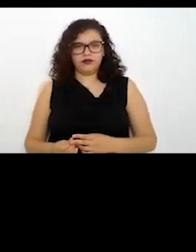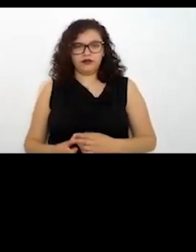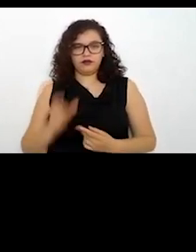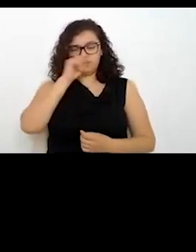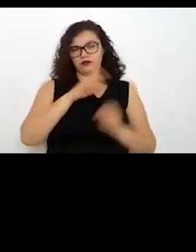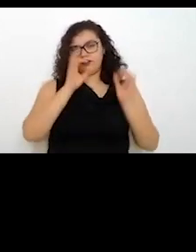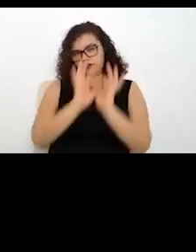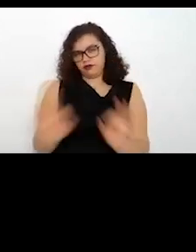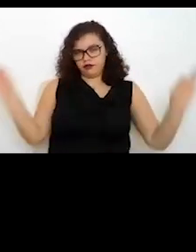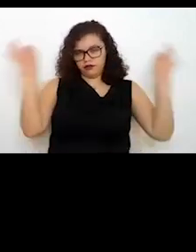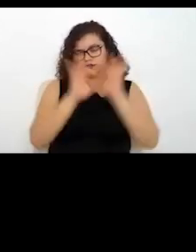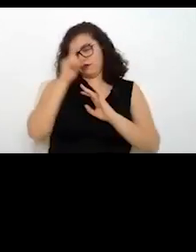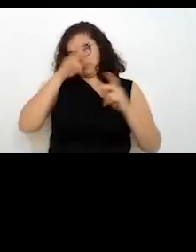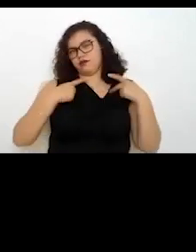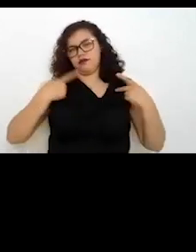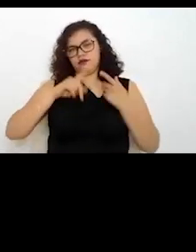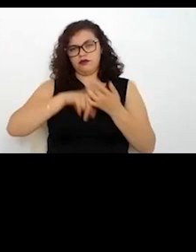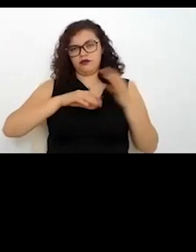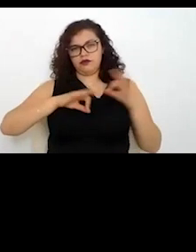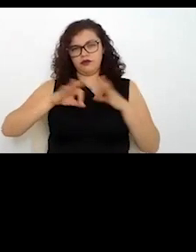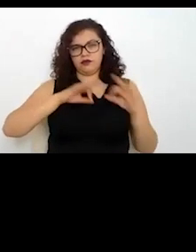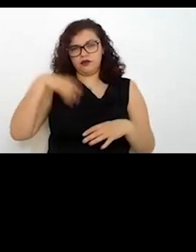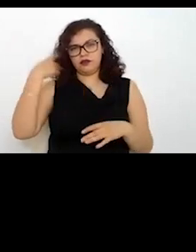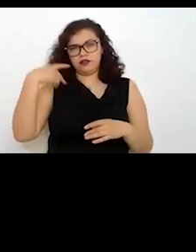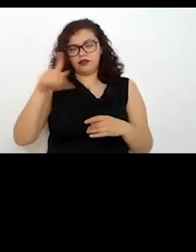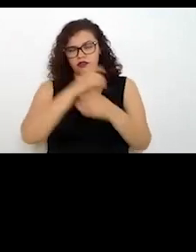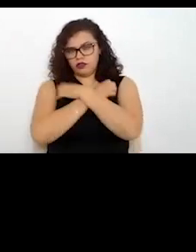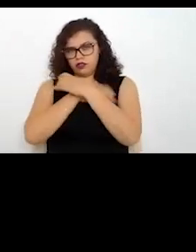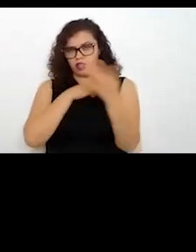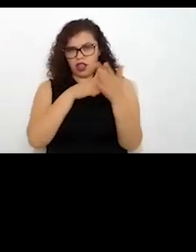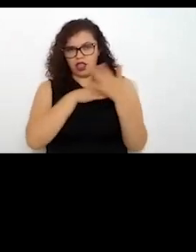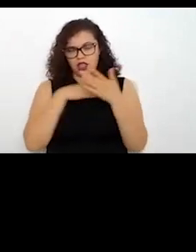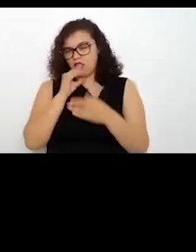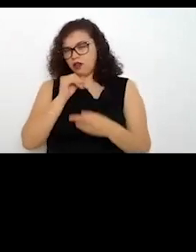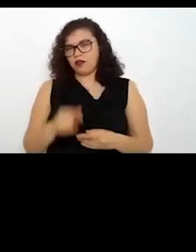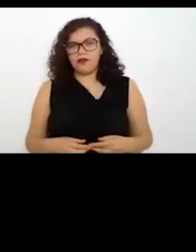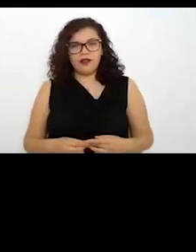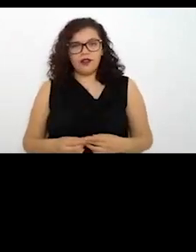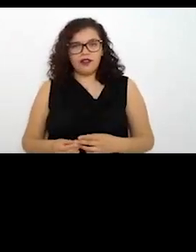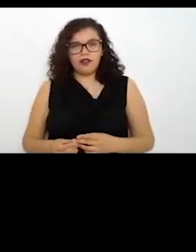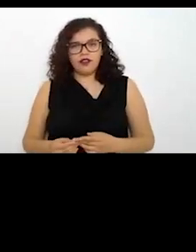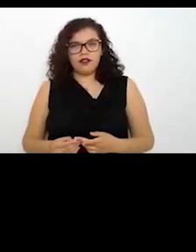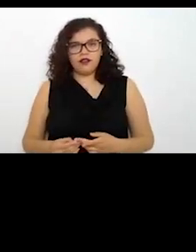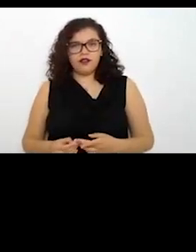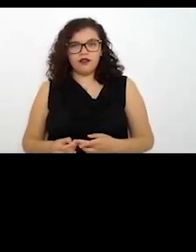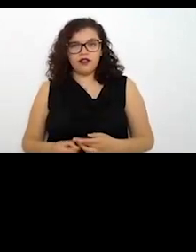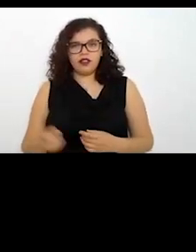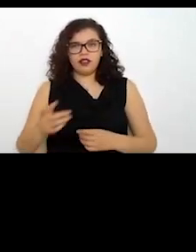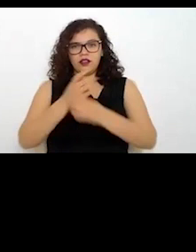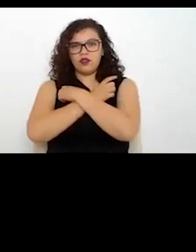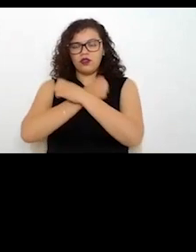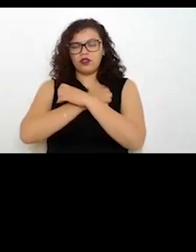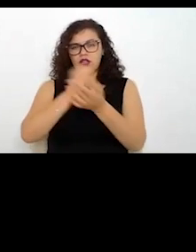importante que los labores no pueden interferir con su educación. Justamente tienen que haber concluido la educación